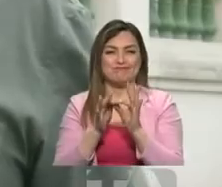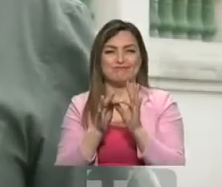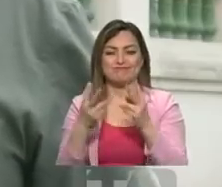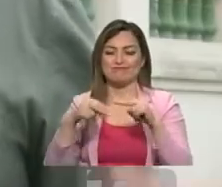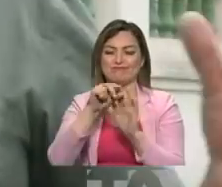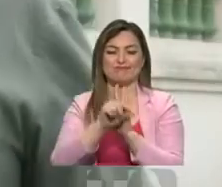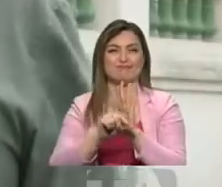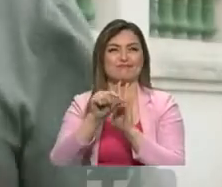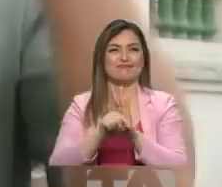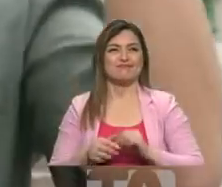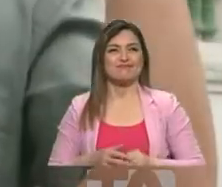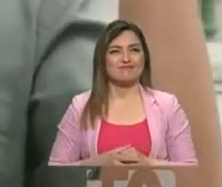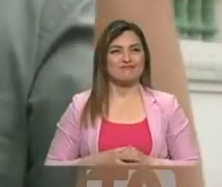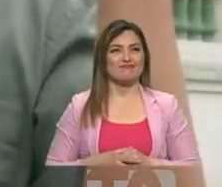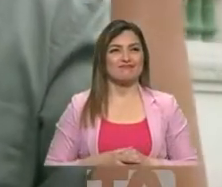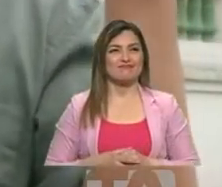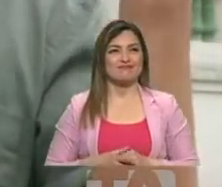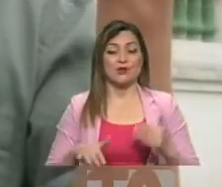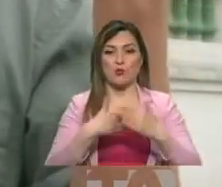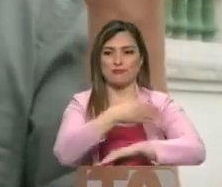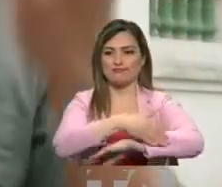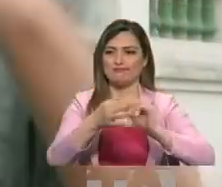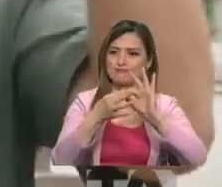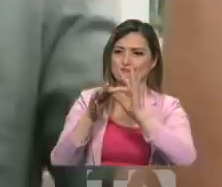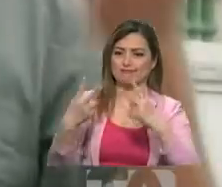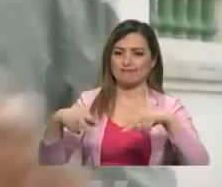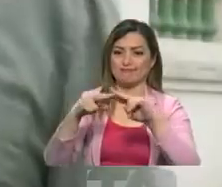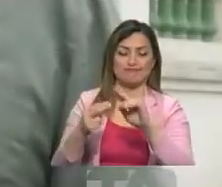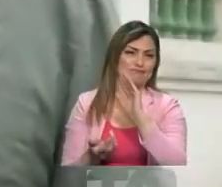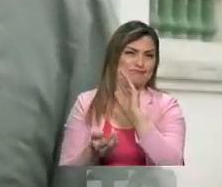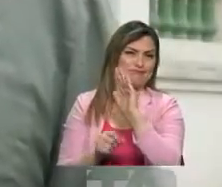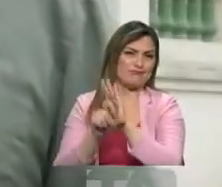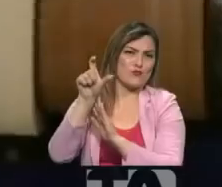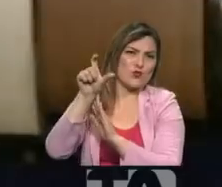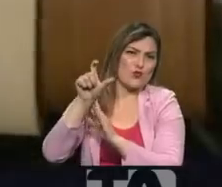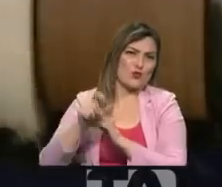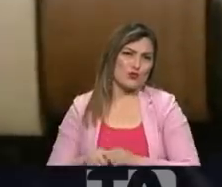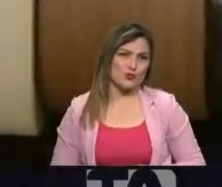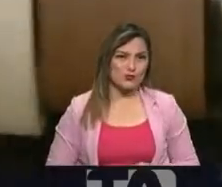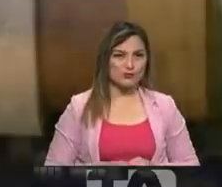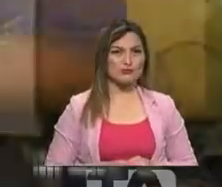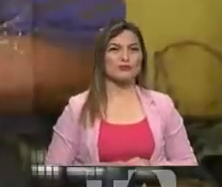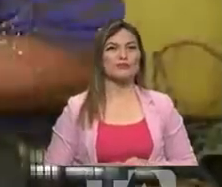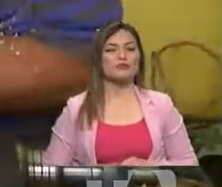muy bajos y de pronto el valor de toda la calle creció.